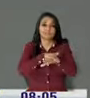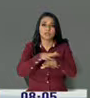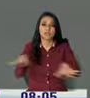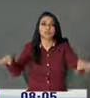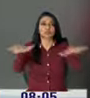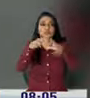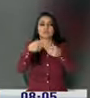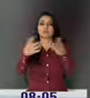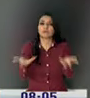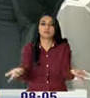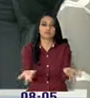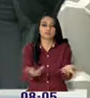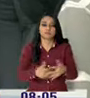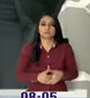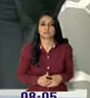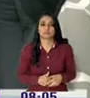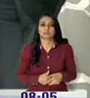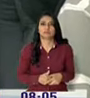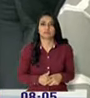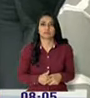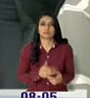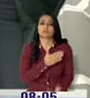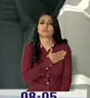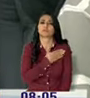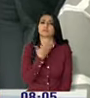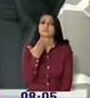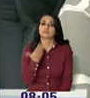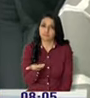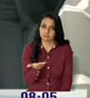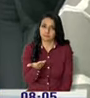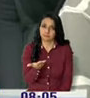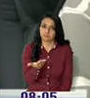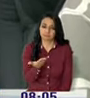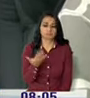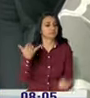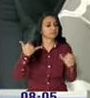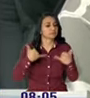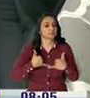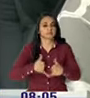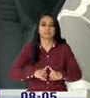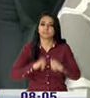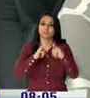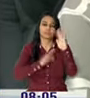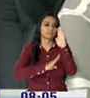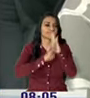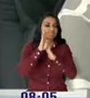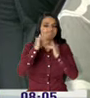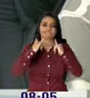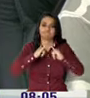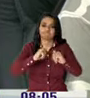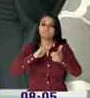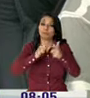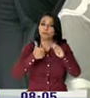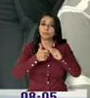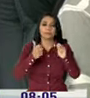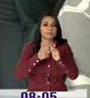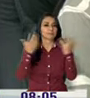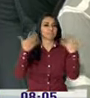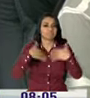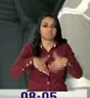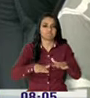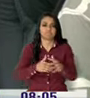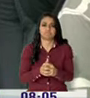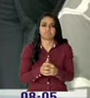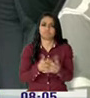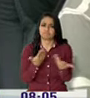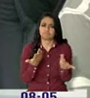ojos de los ciudadanos. Que tengan confianza en nosotros, que vamos a seguir superándonos de estos problemas. Y quiero